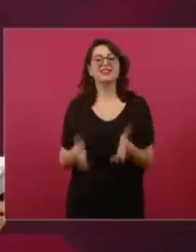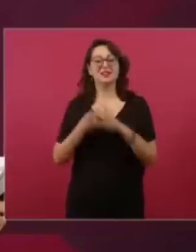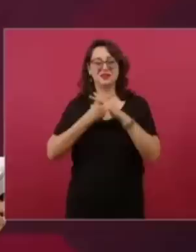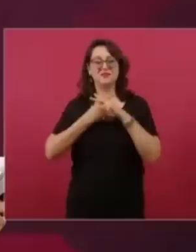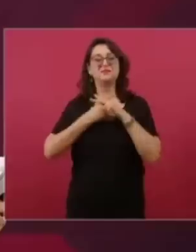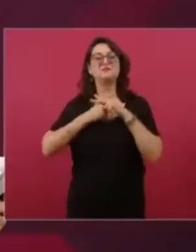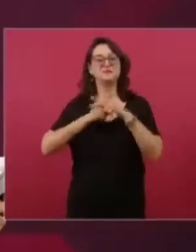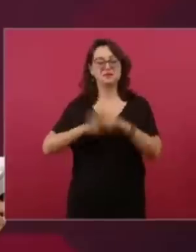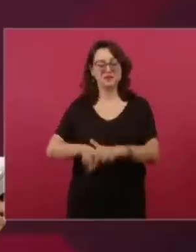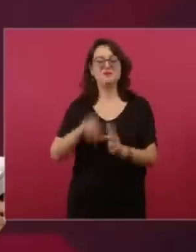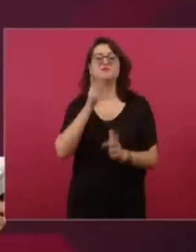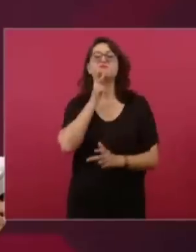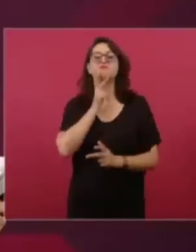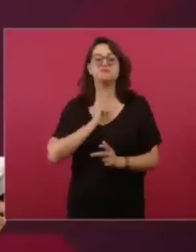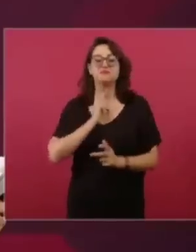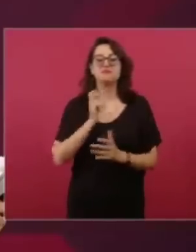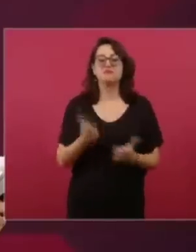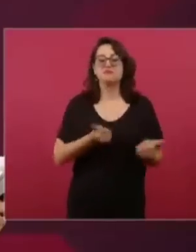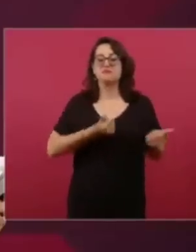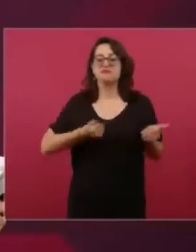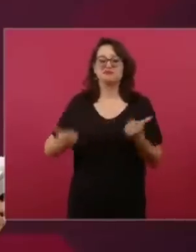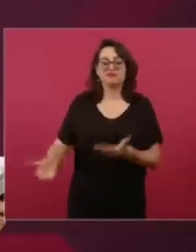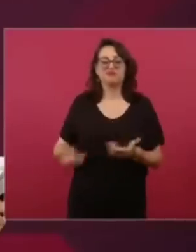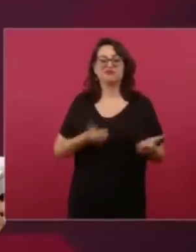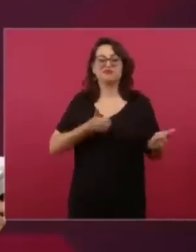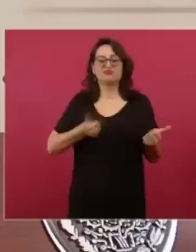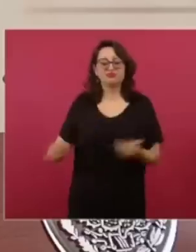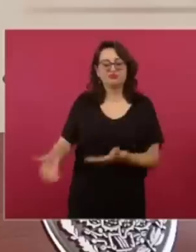la refinería de Dos Bocas.